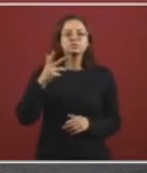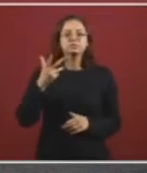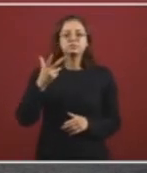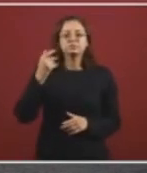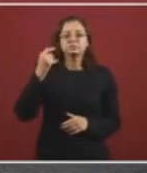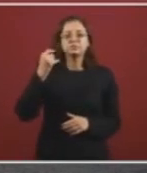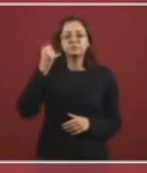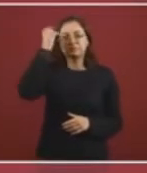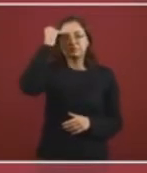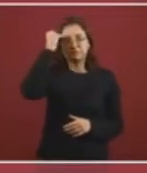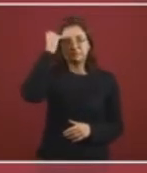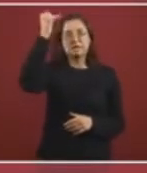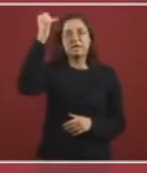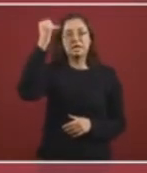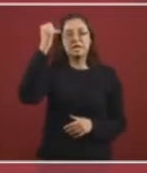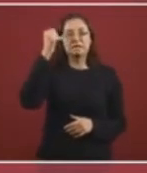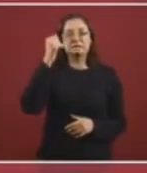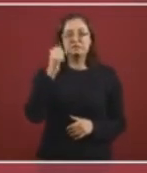no mayoritaria.